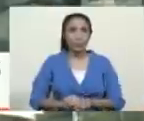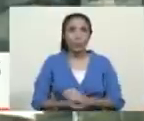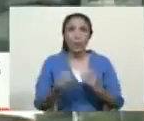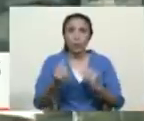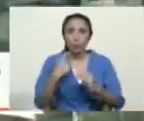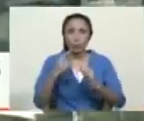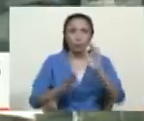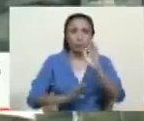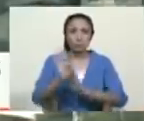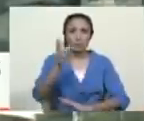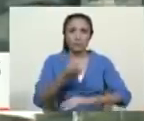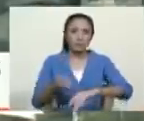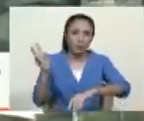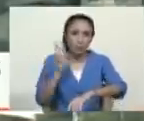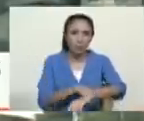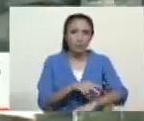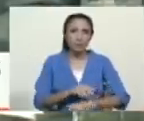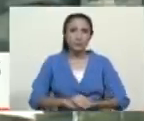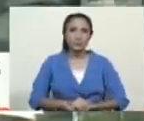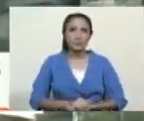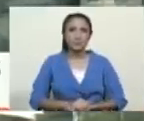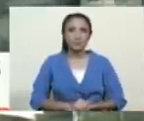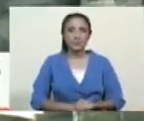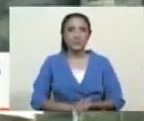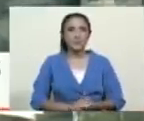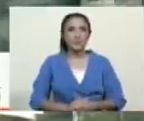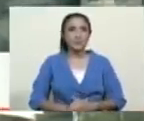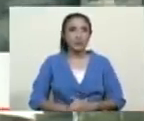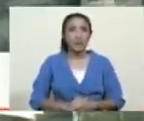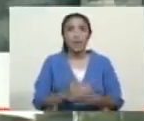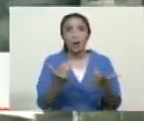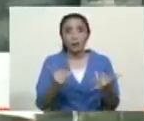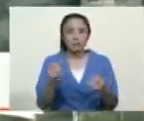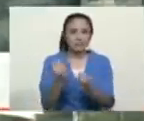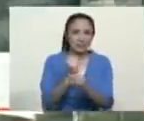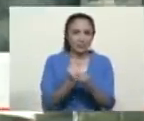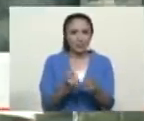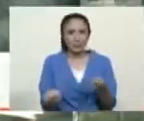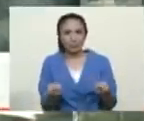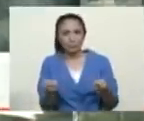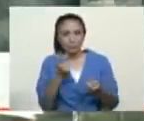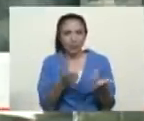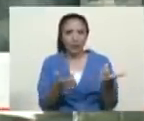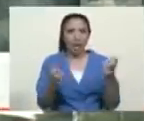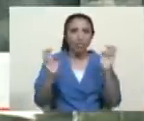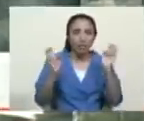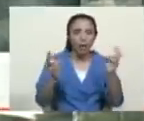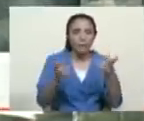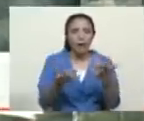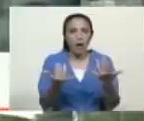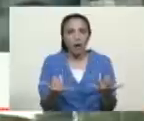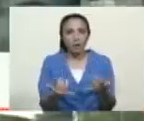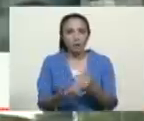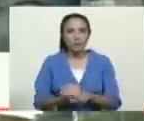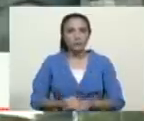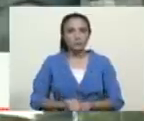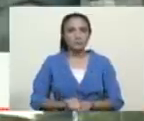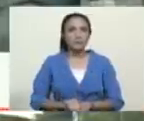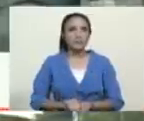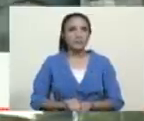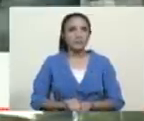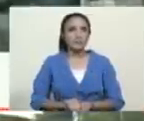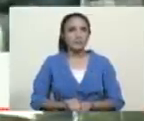y se está organizando una operación ahora titulada de entrega de